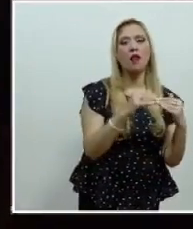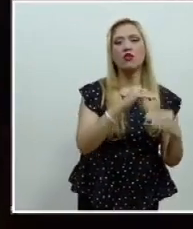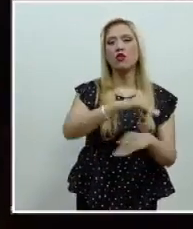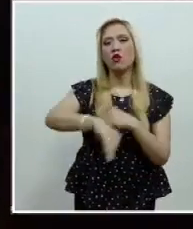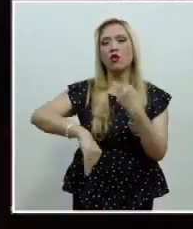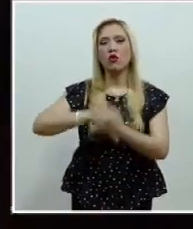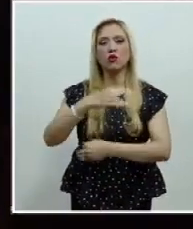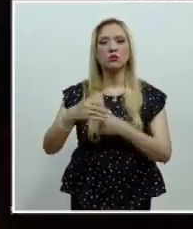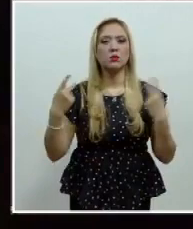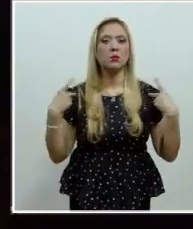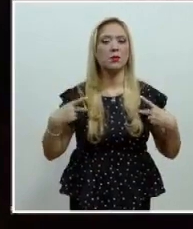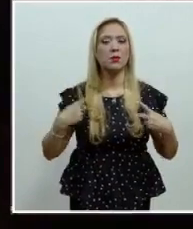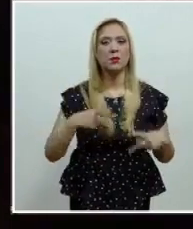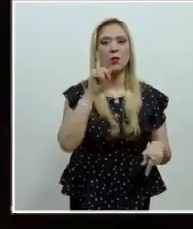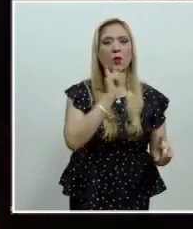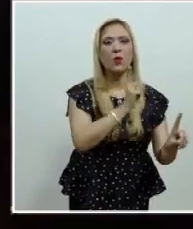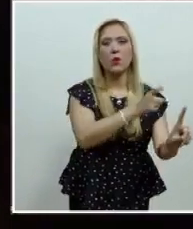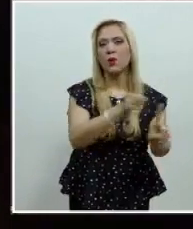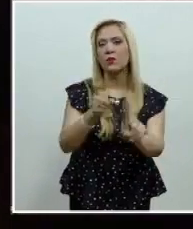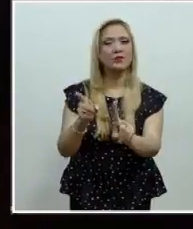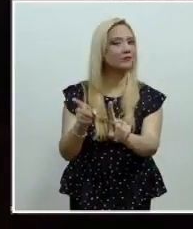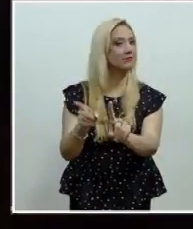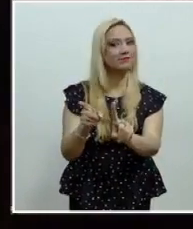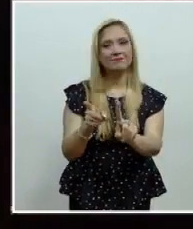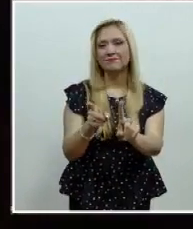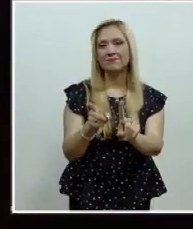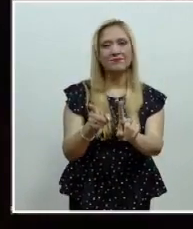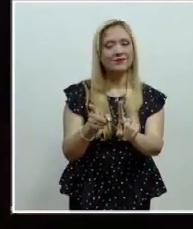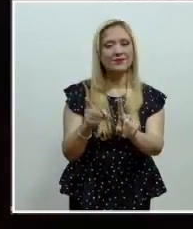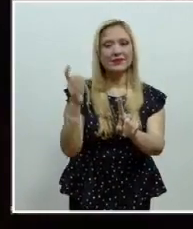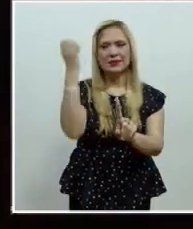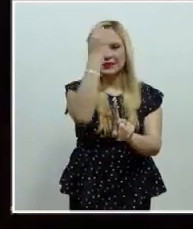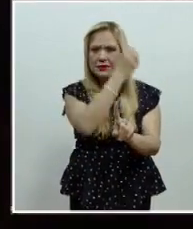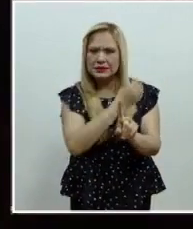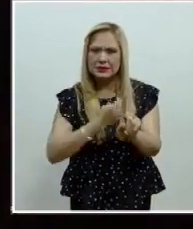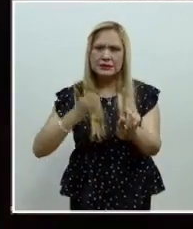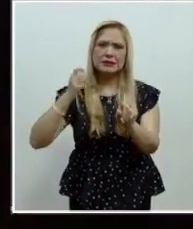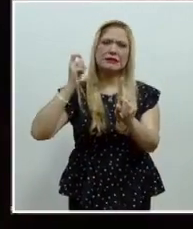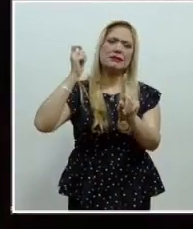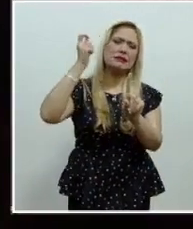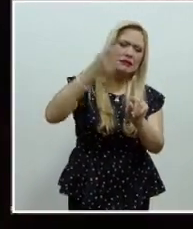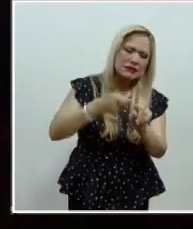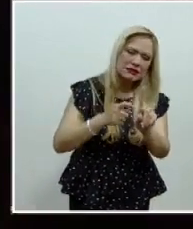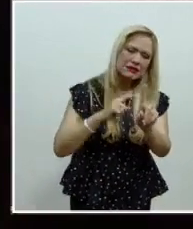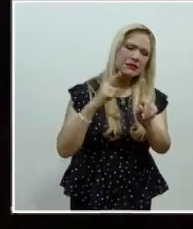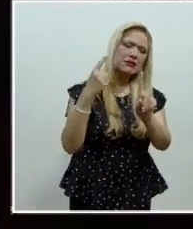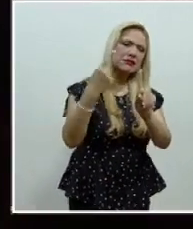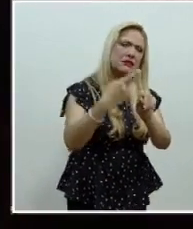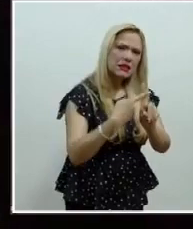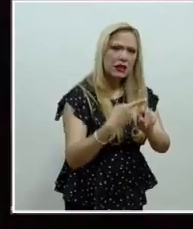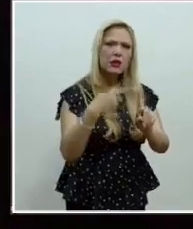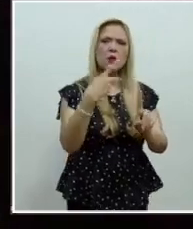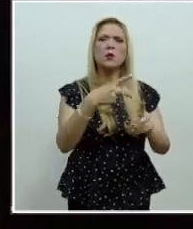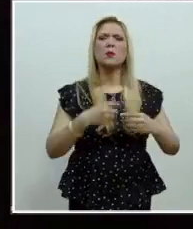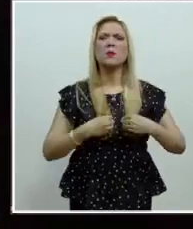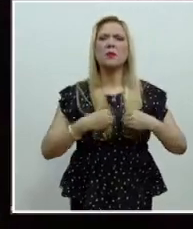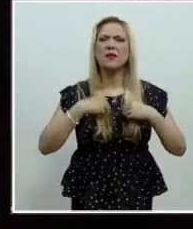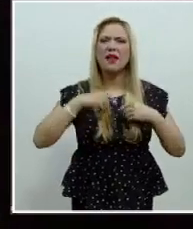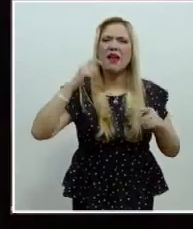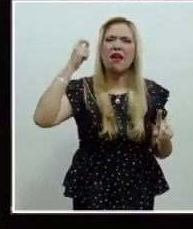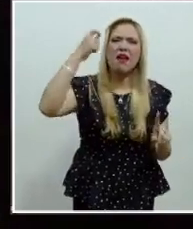casos. Tiene que aplicarse desde un análisis incluso de contexto lo que es que una